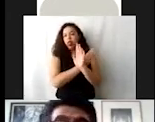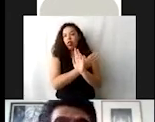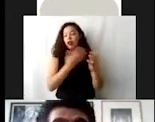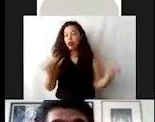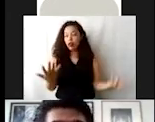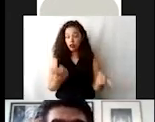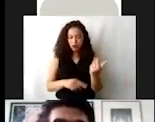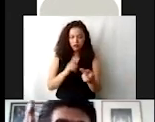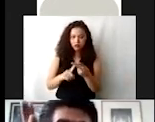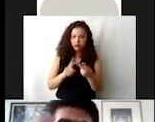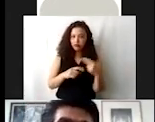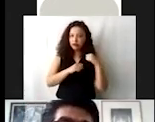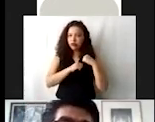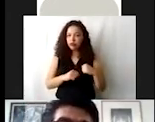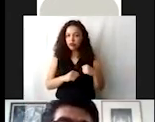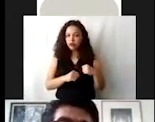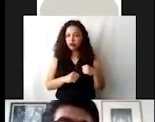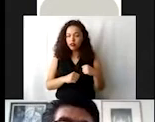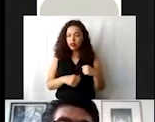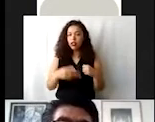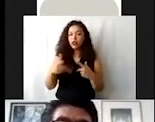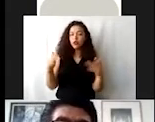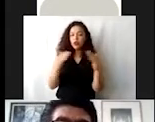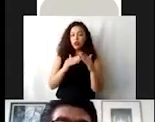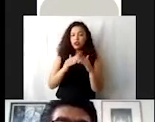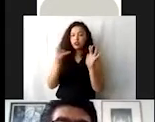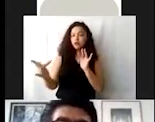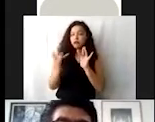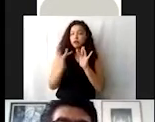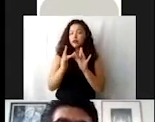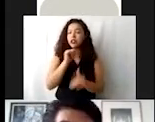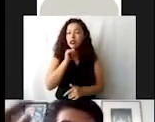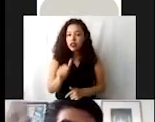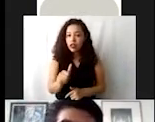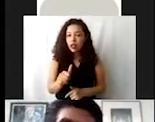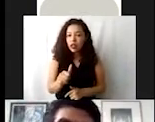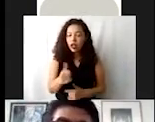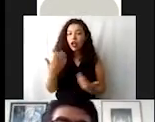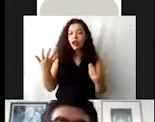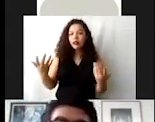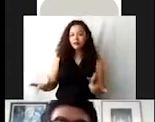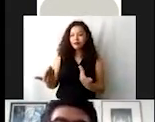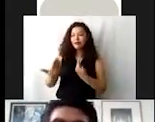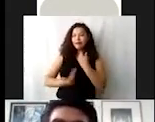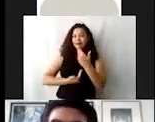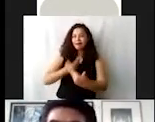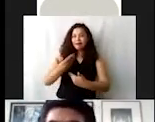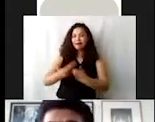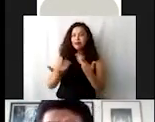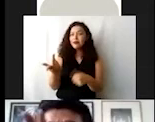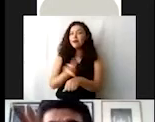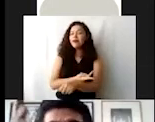que la autoridad vaya a tu domicilio y no te encuentre, pues vamos a ver las consecuencias que tiene.